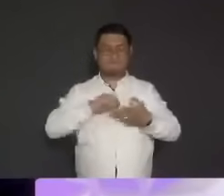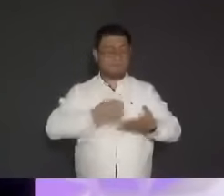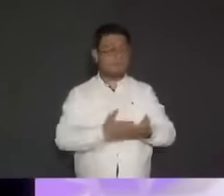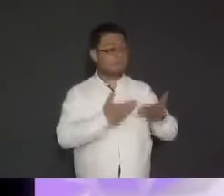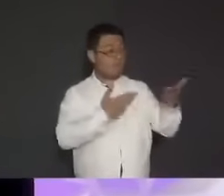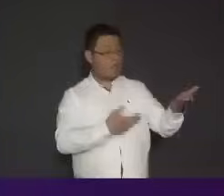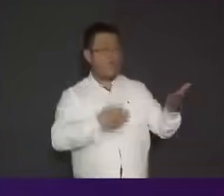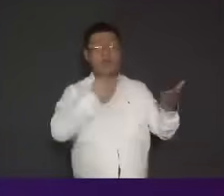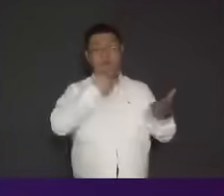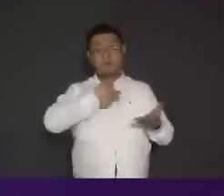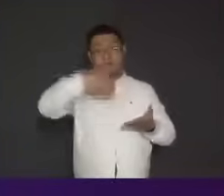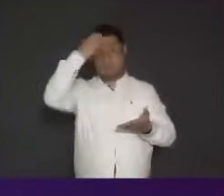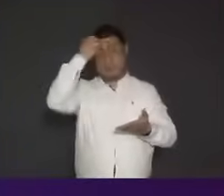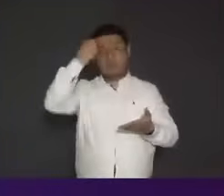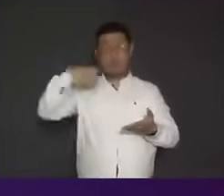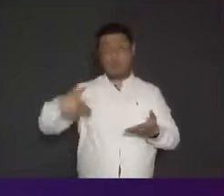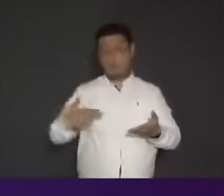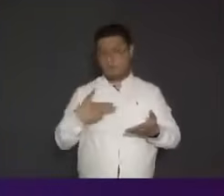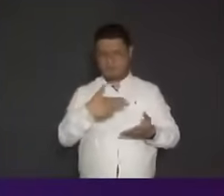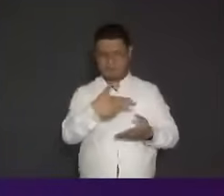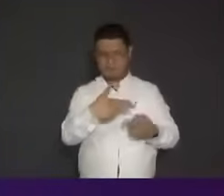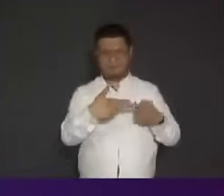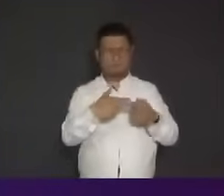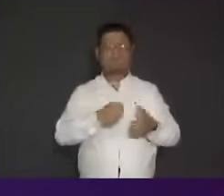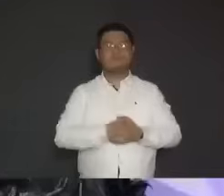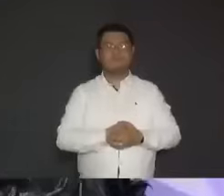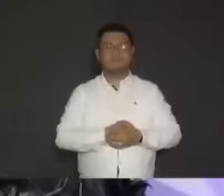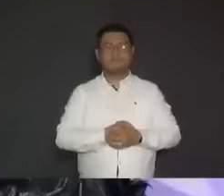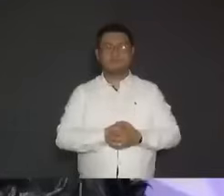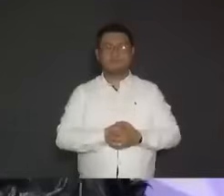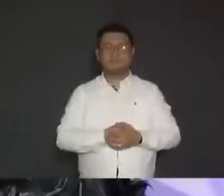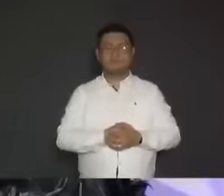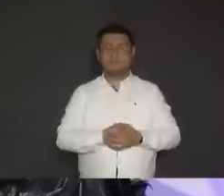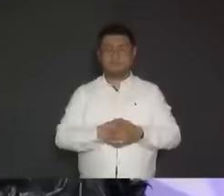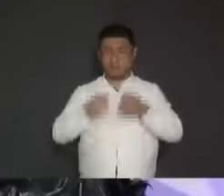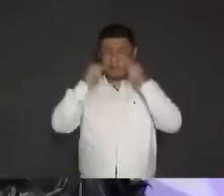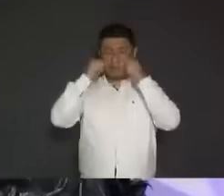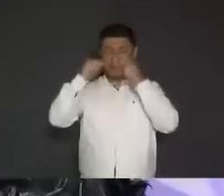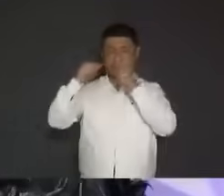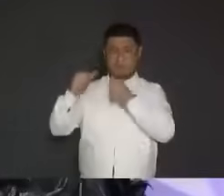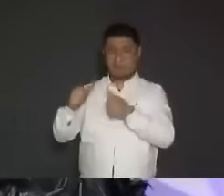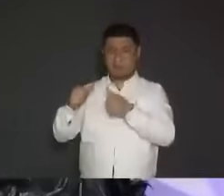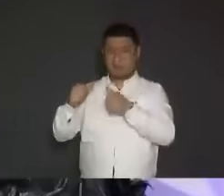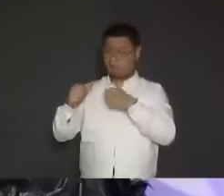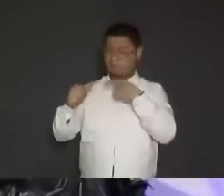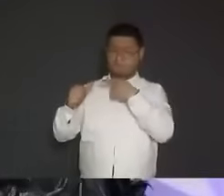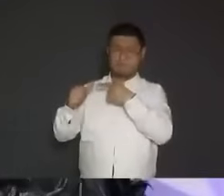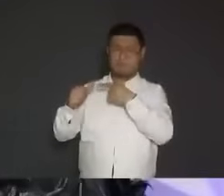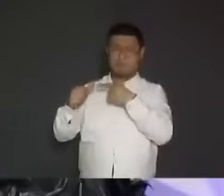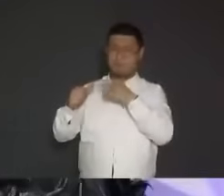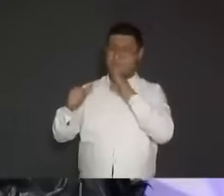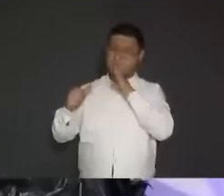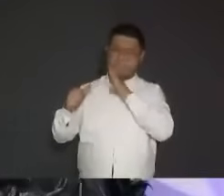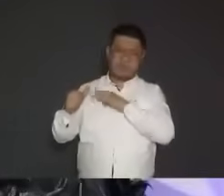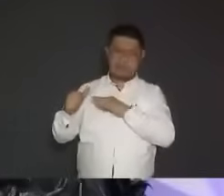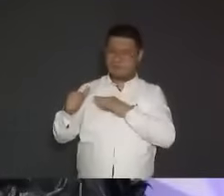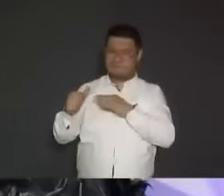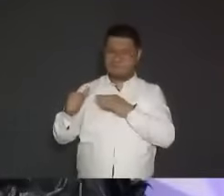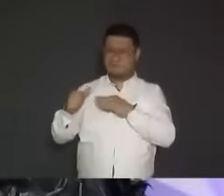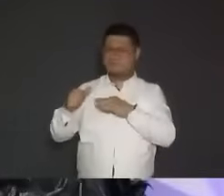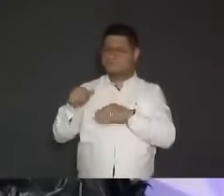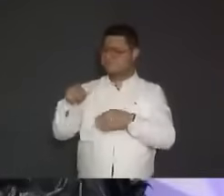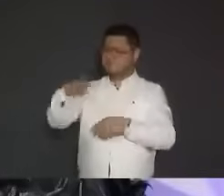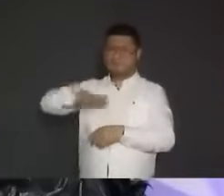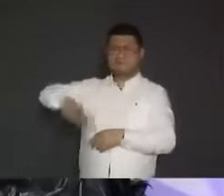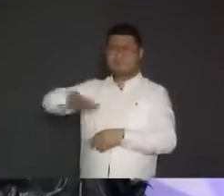candidato Joaquín Jesús Díaz Mena. Adelante, candidato. La mala atención a la salud es lo que más le duele a los yucatecos.